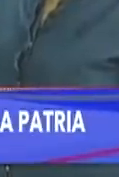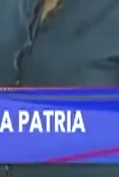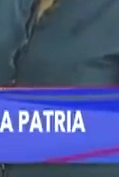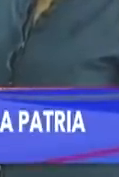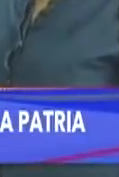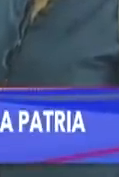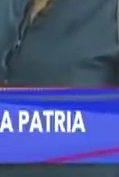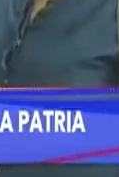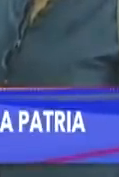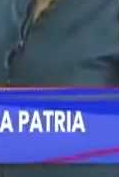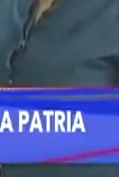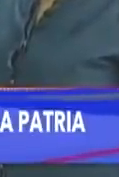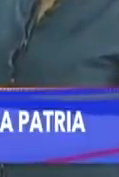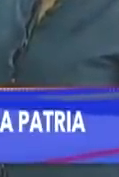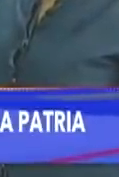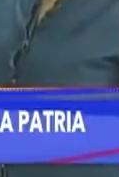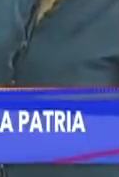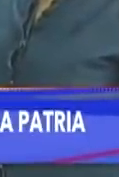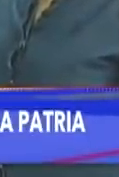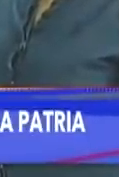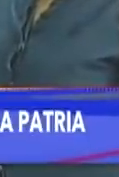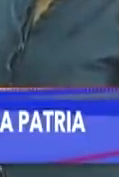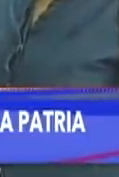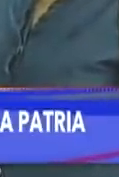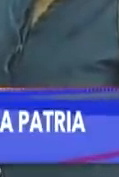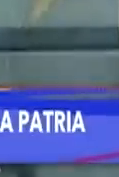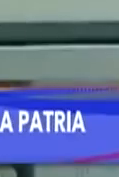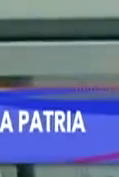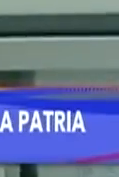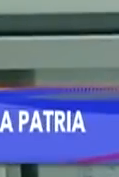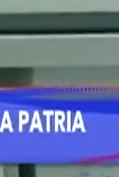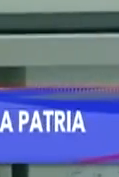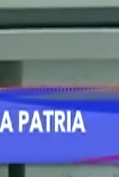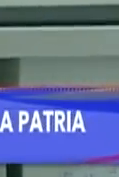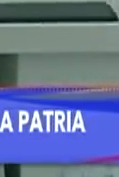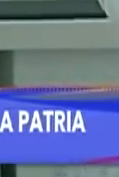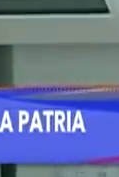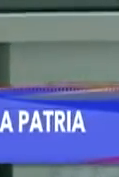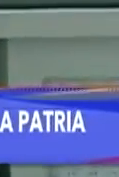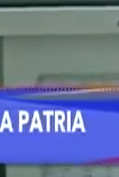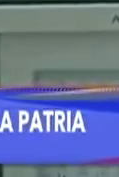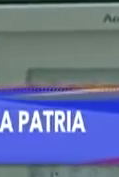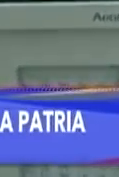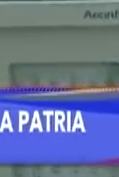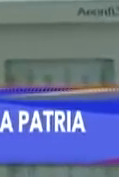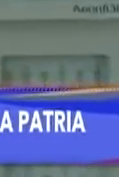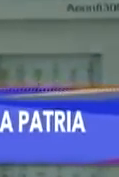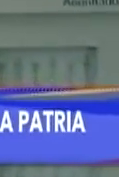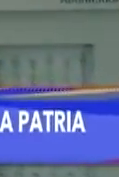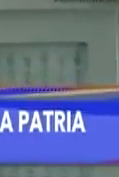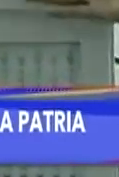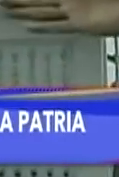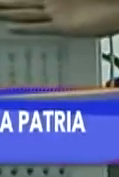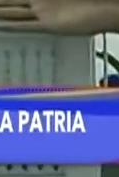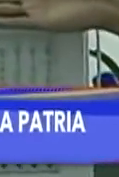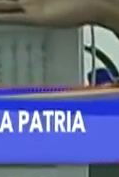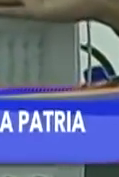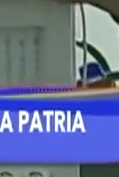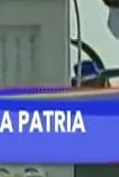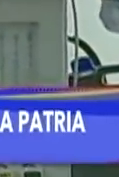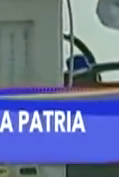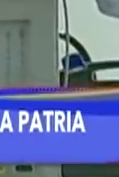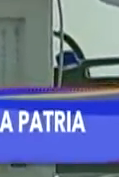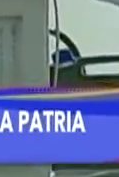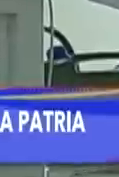institución hospital Dr. José Antonio Urrestarazu del municipio Caripe, ACID Caripe. Aquí podemos ver un equipo